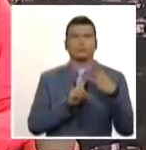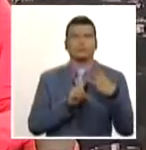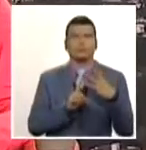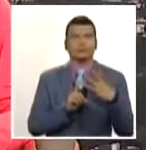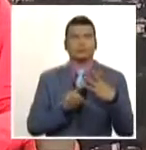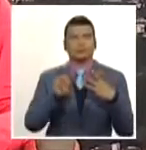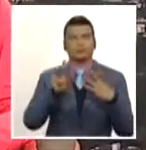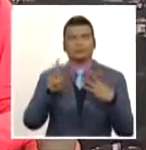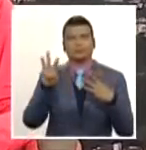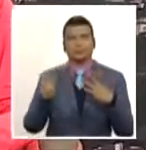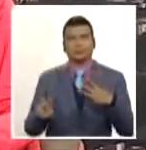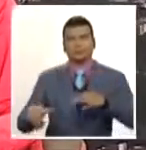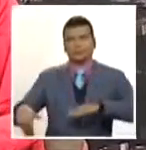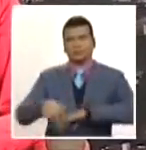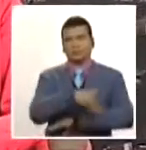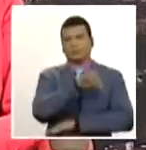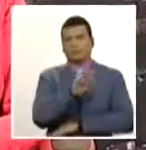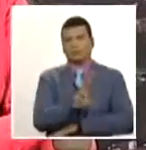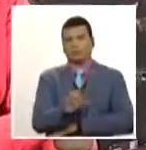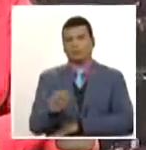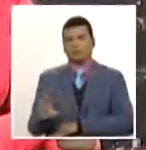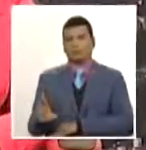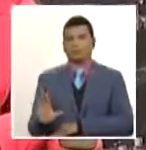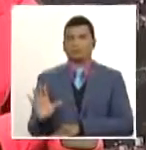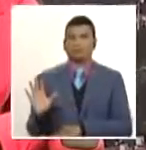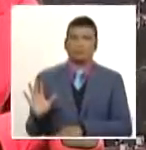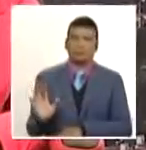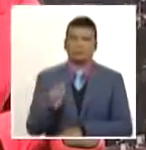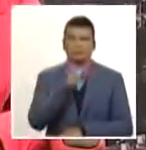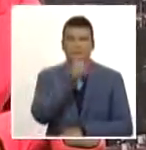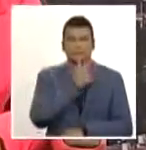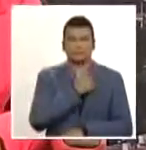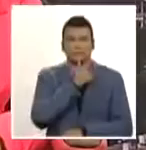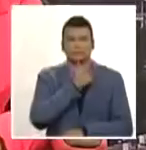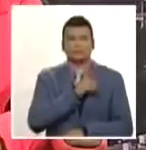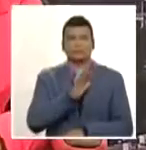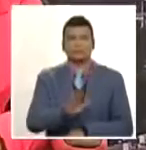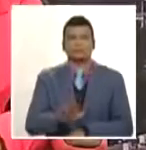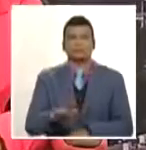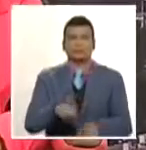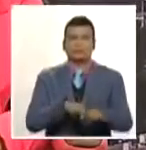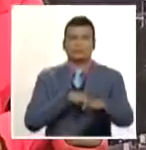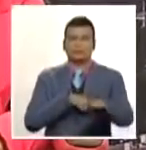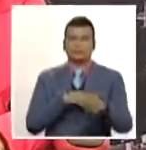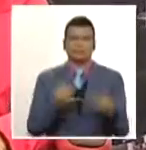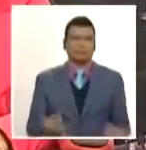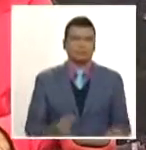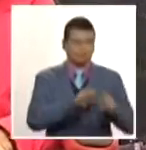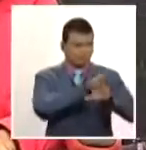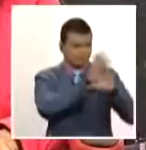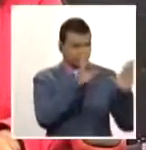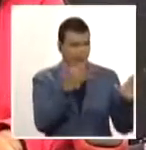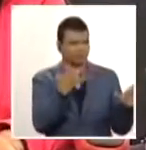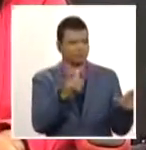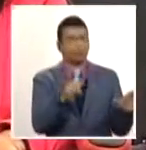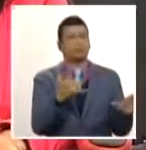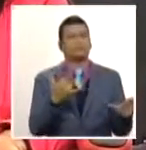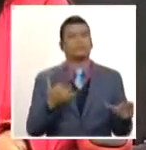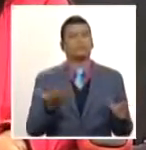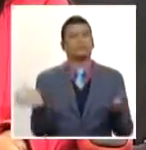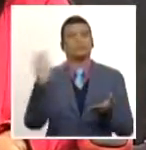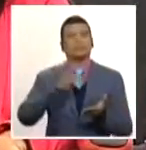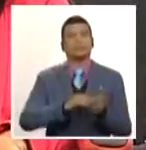con autopista. Ah, es bastante congestionado estaba el tráfico. Sobre todo a esta hora de la mañana, ya regresaron